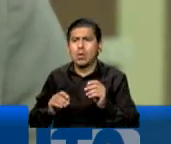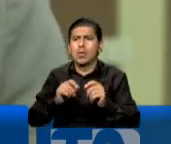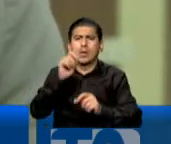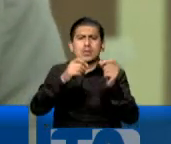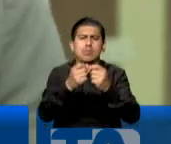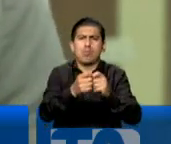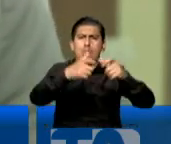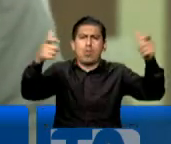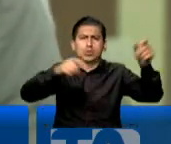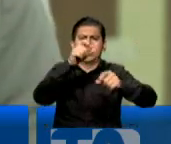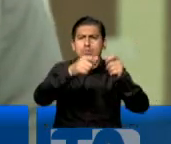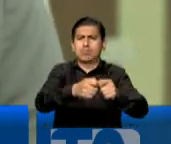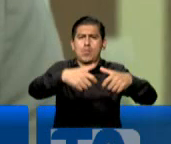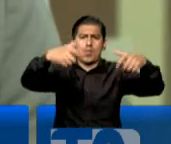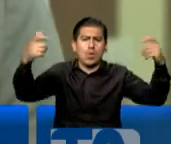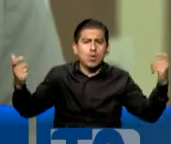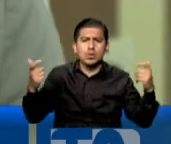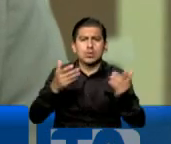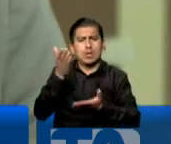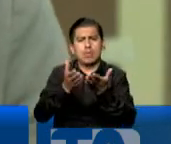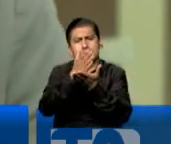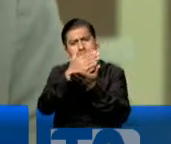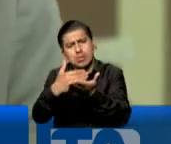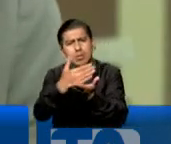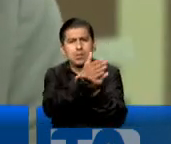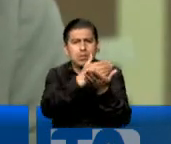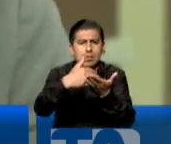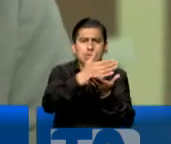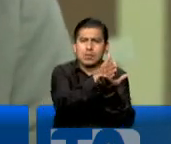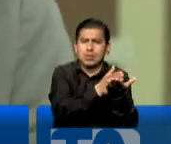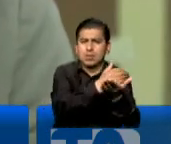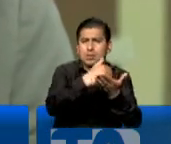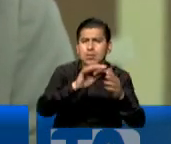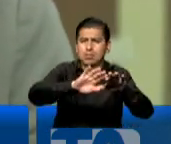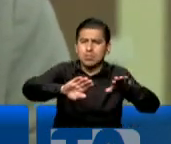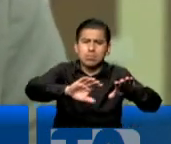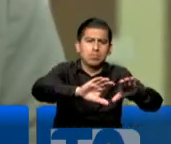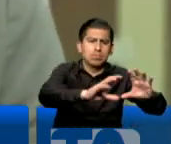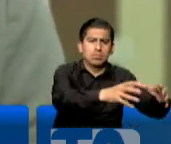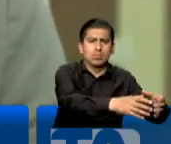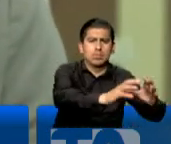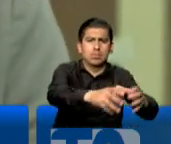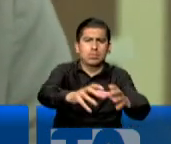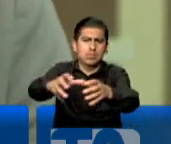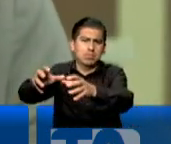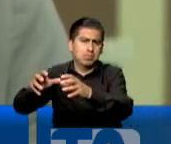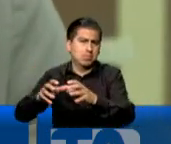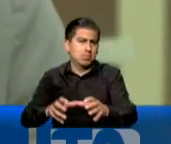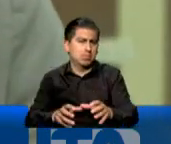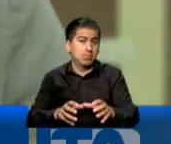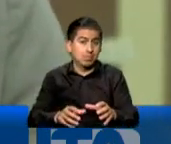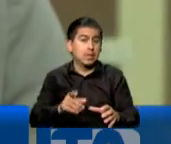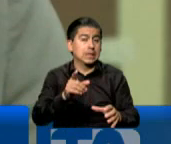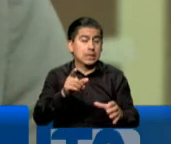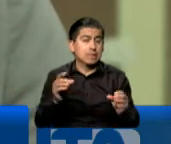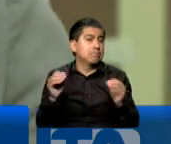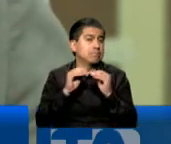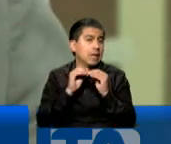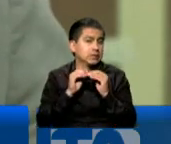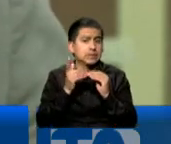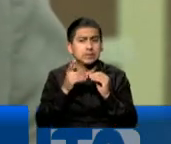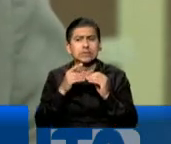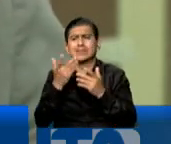los recintos con mayor número de mesas de las juntas receptoras del voto, y los recintos